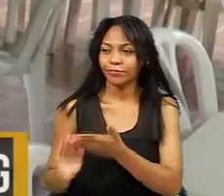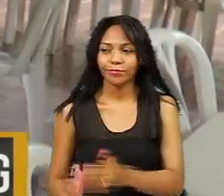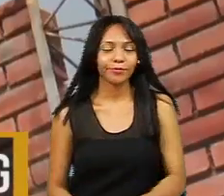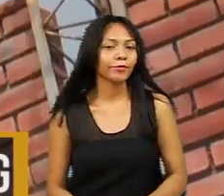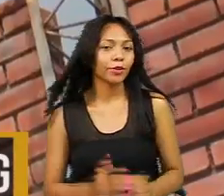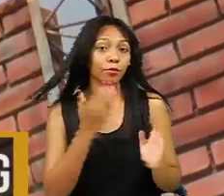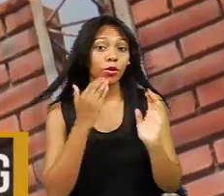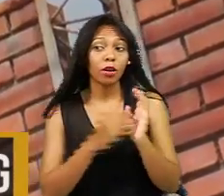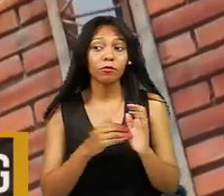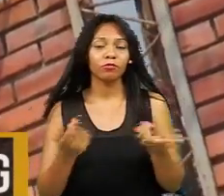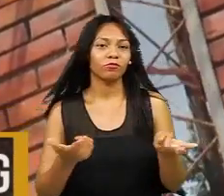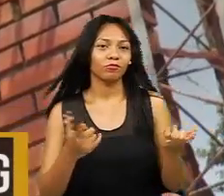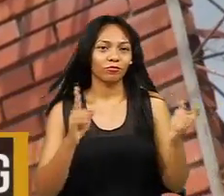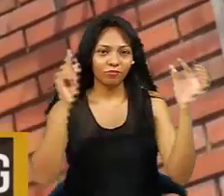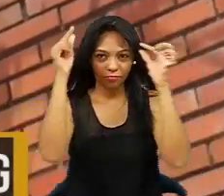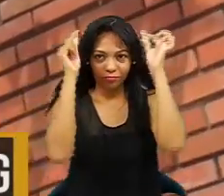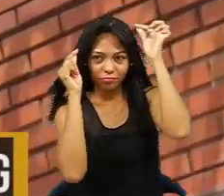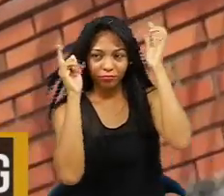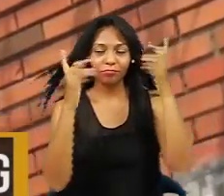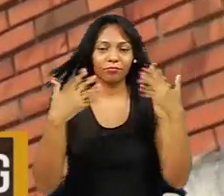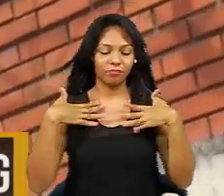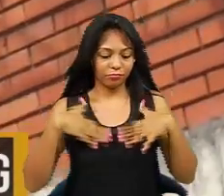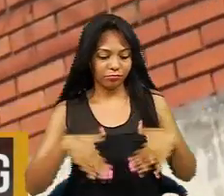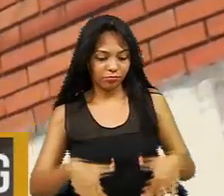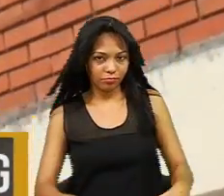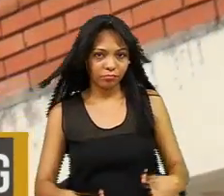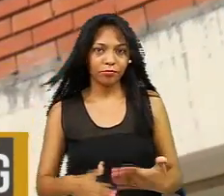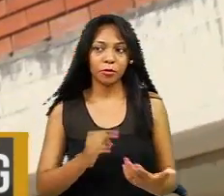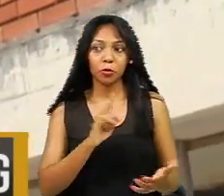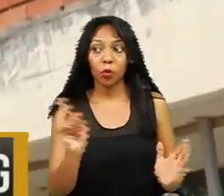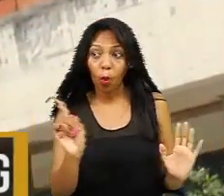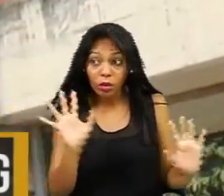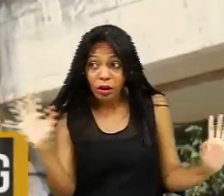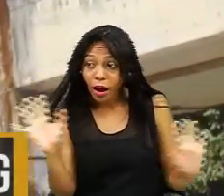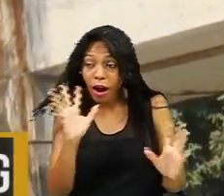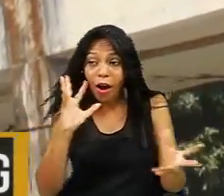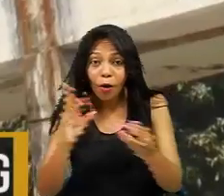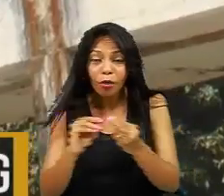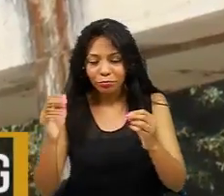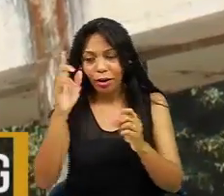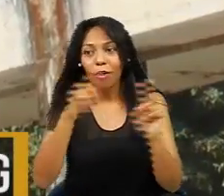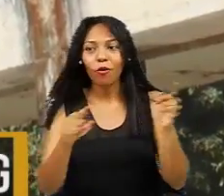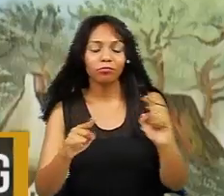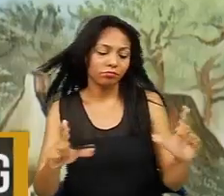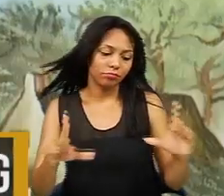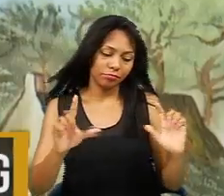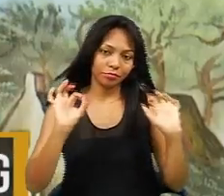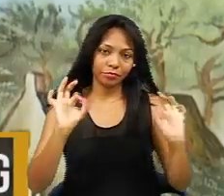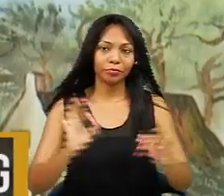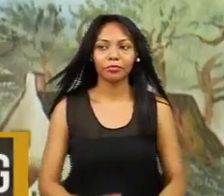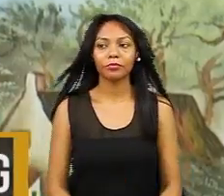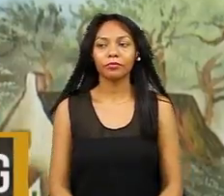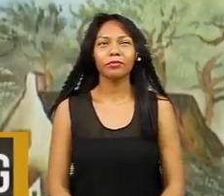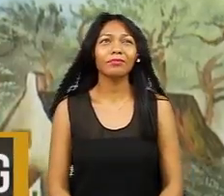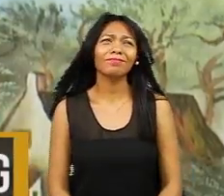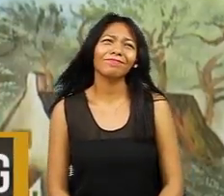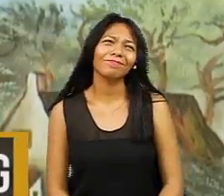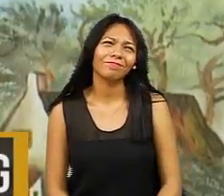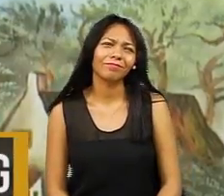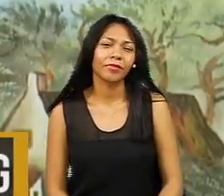son puntos que quedarán en el pasado tras un acta levantada en la mesa con tiempos establecidos. Los recursos no son